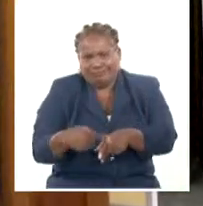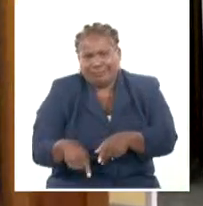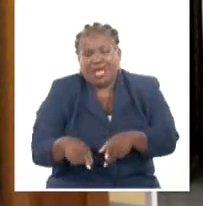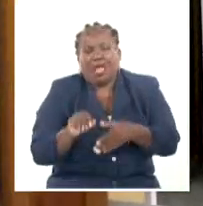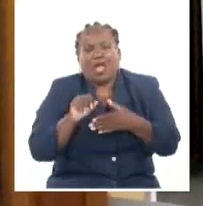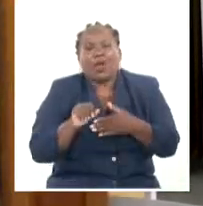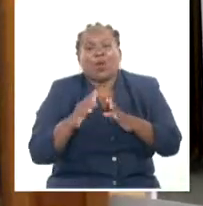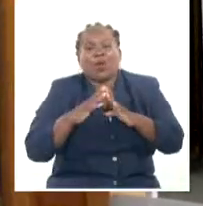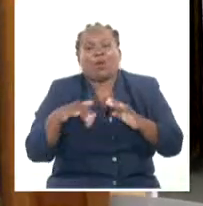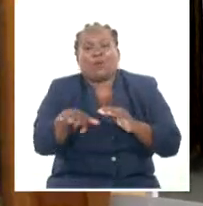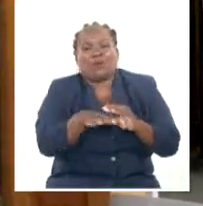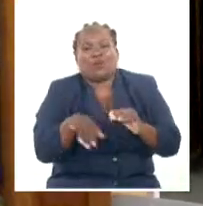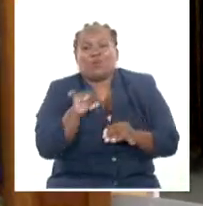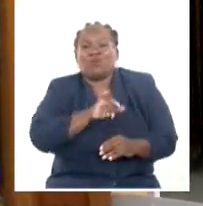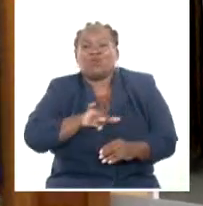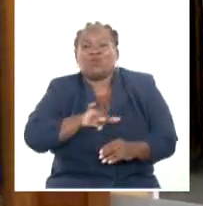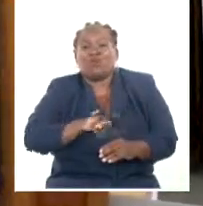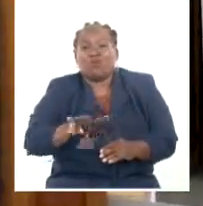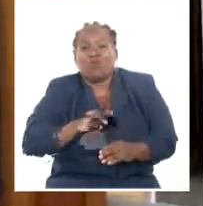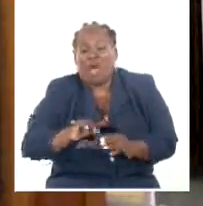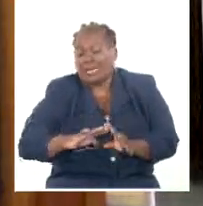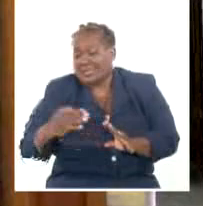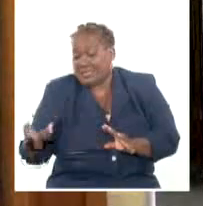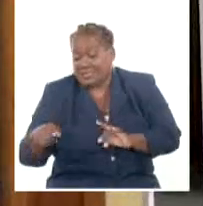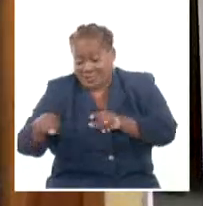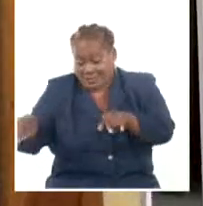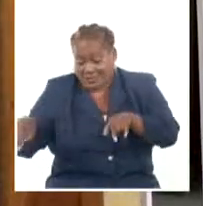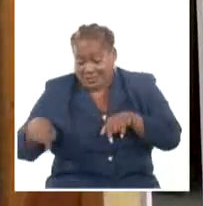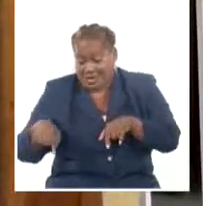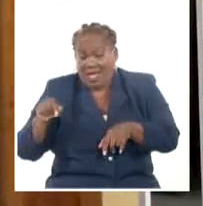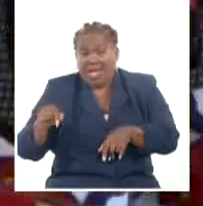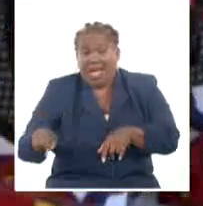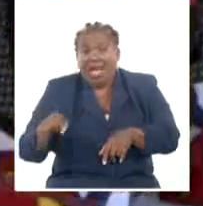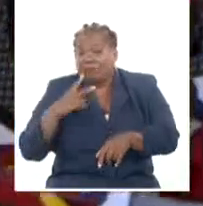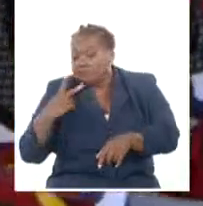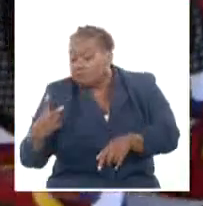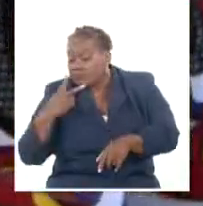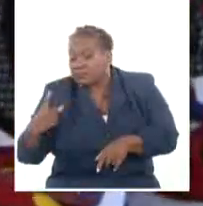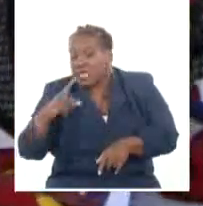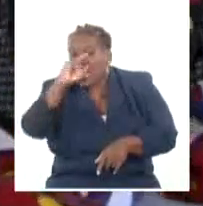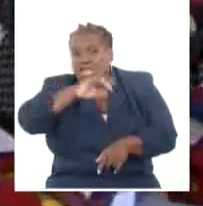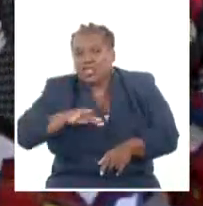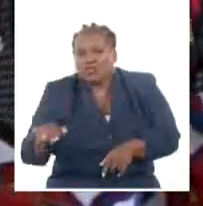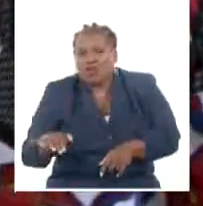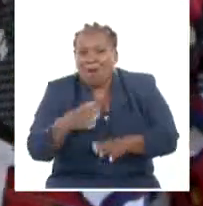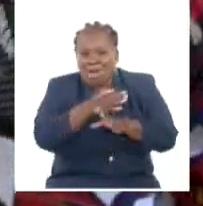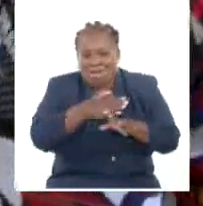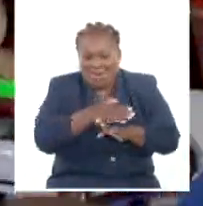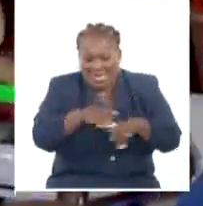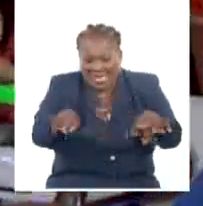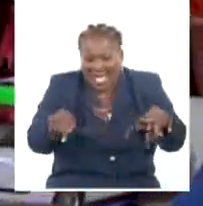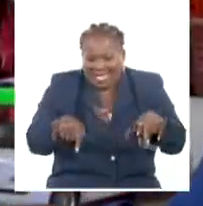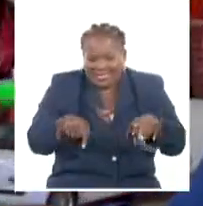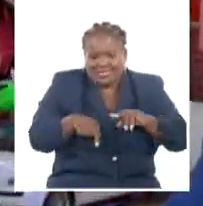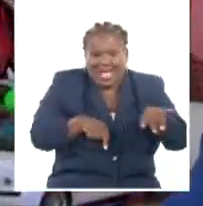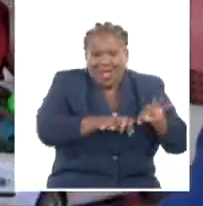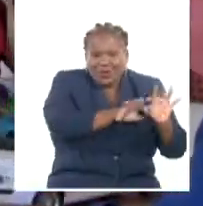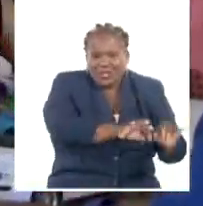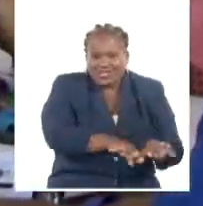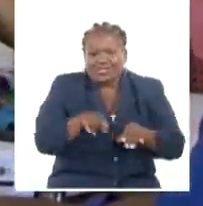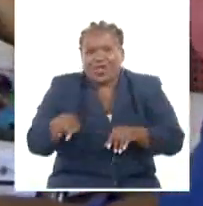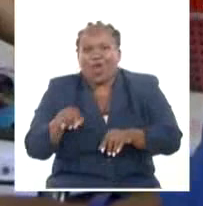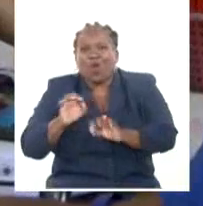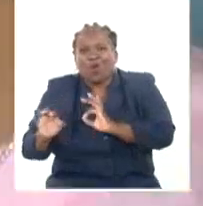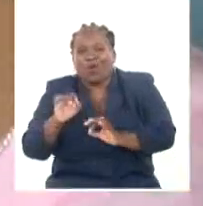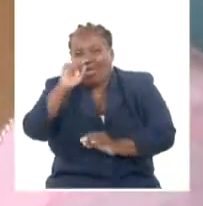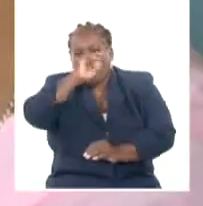comunidad, y a la vez va a tener un espacio dedicado a la atención a estos niños. Lograr equilibrar el tiempo para el trabajo y el cuidado